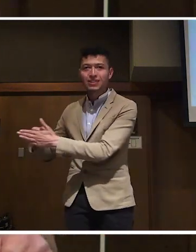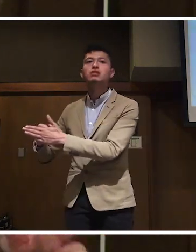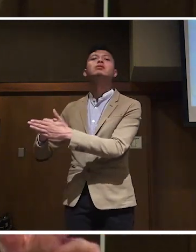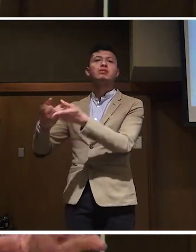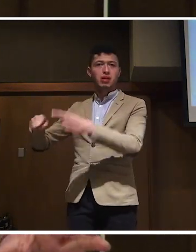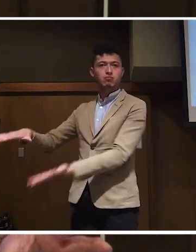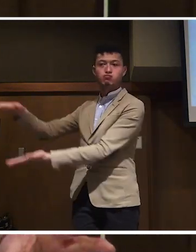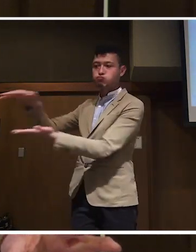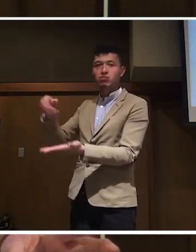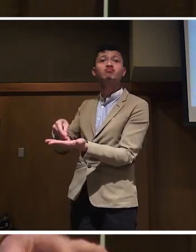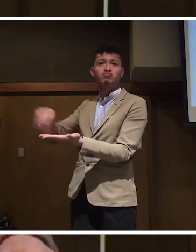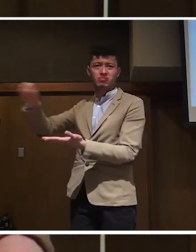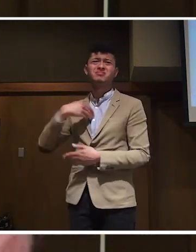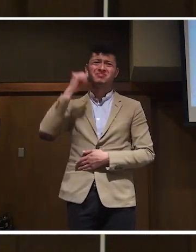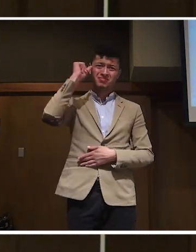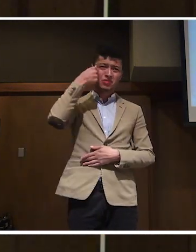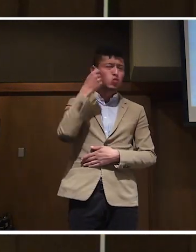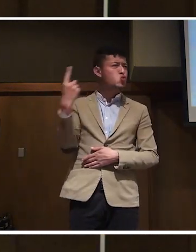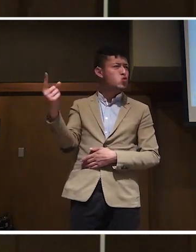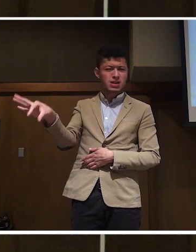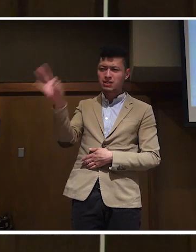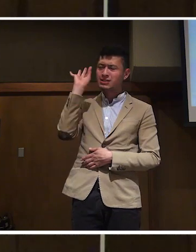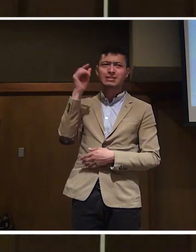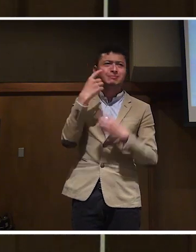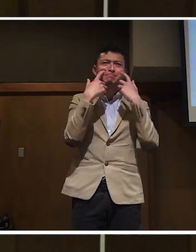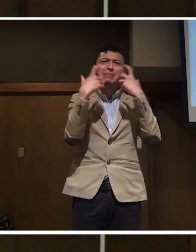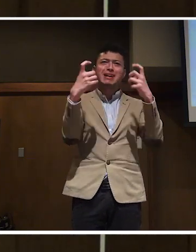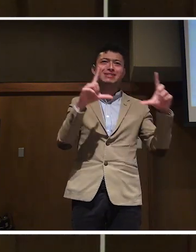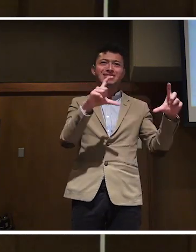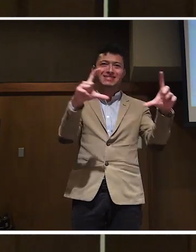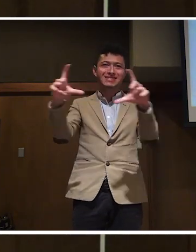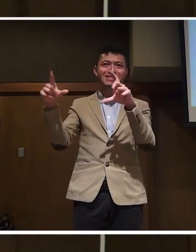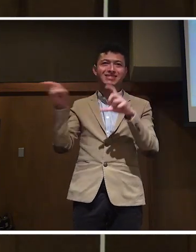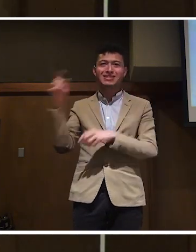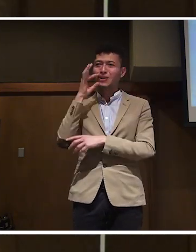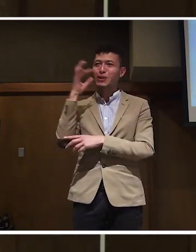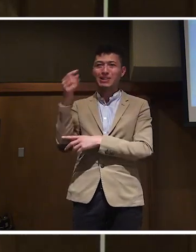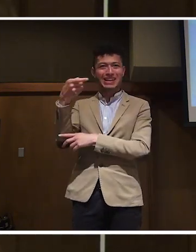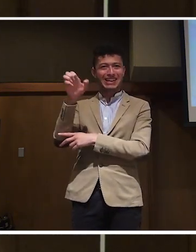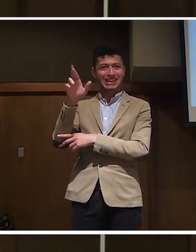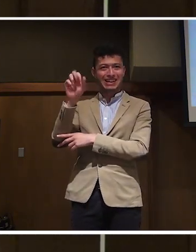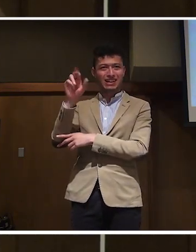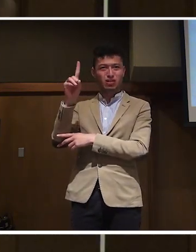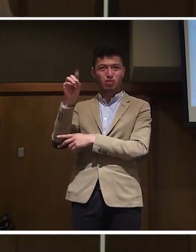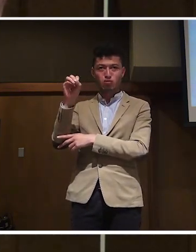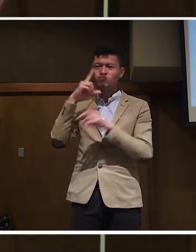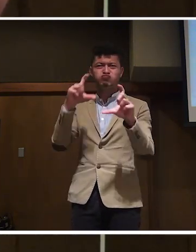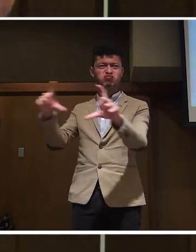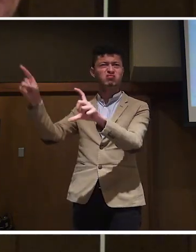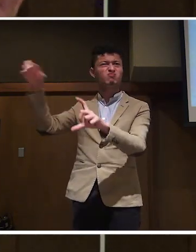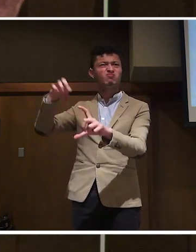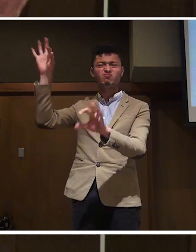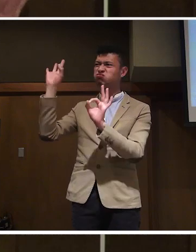una gran colección, para mí es una de las maravillas fotográficas. Gerardo era un excelente fotógrafo y además